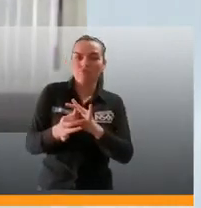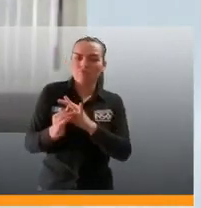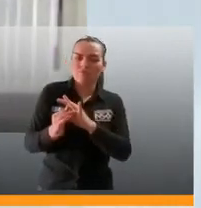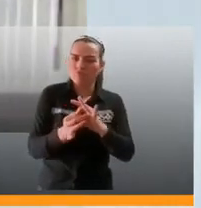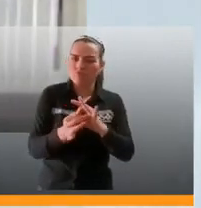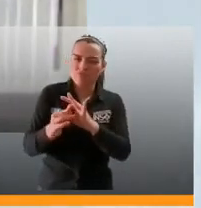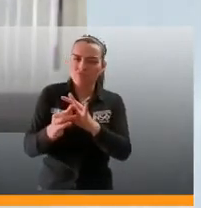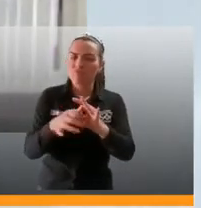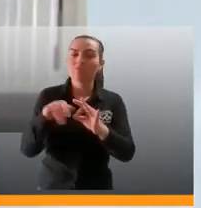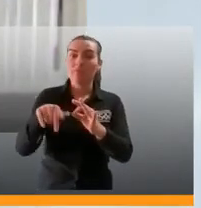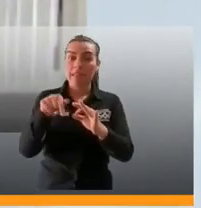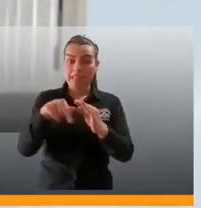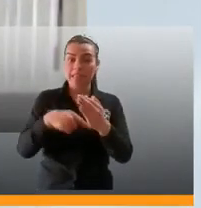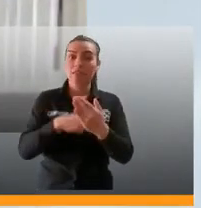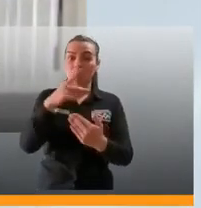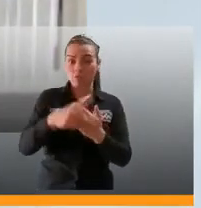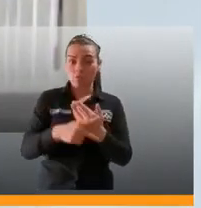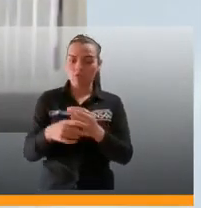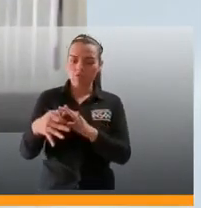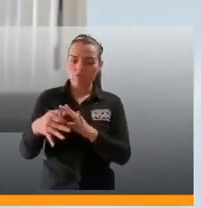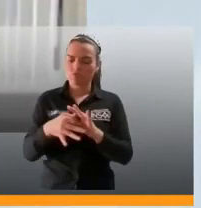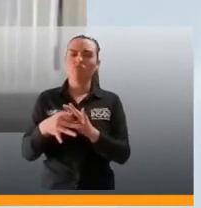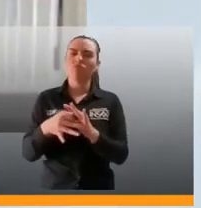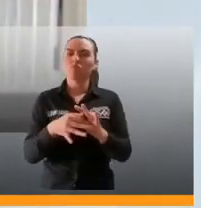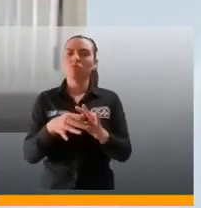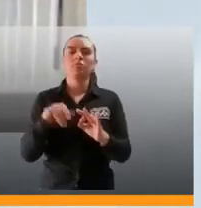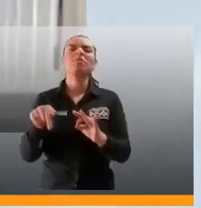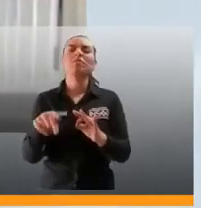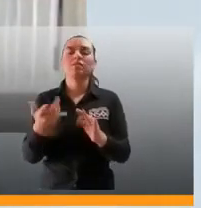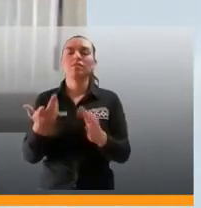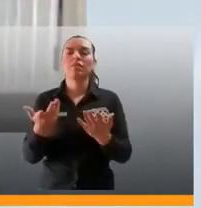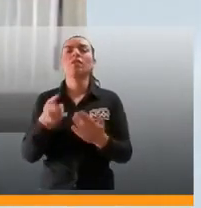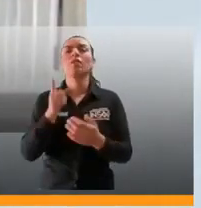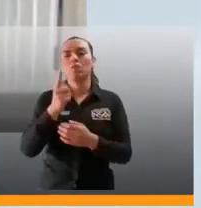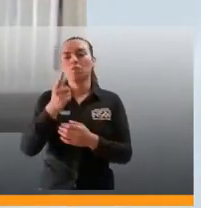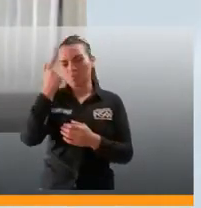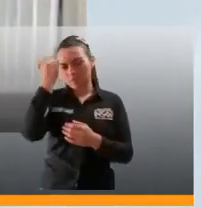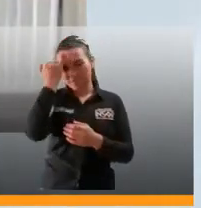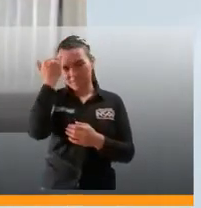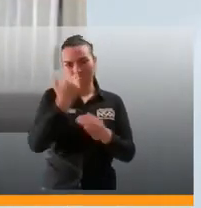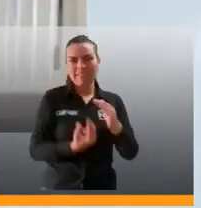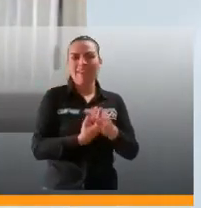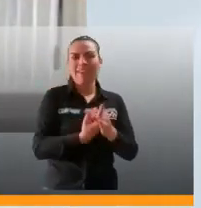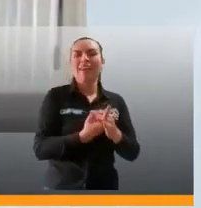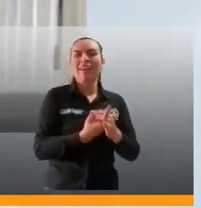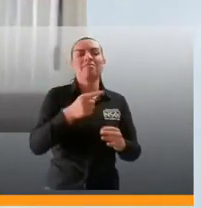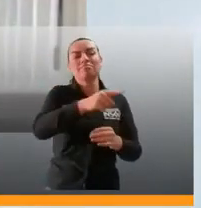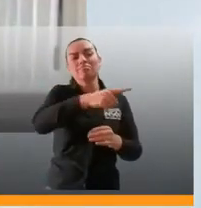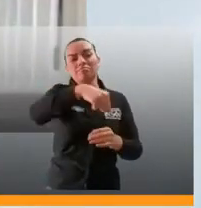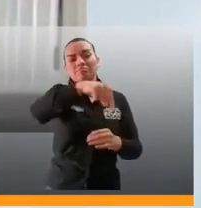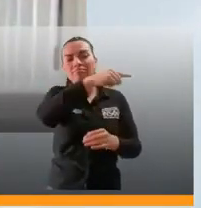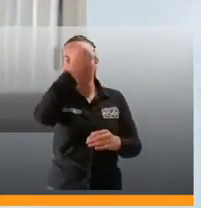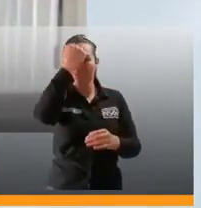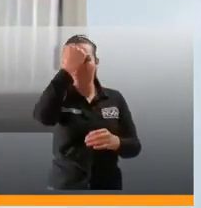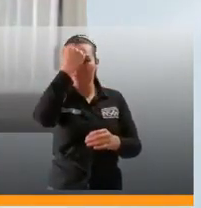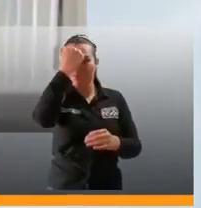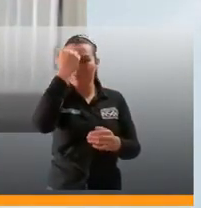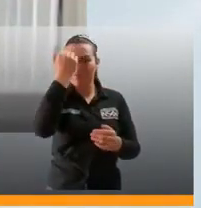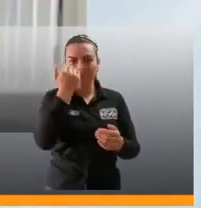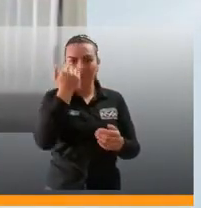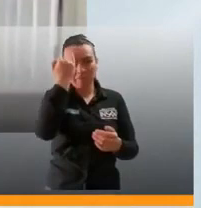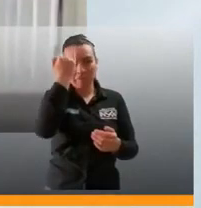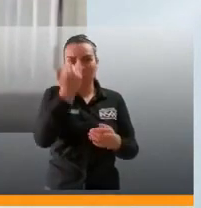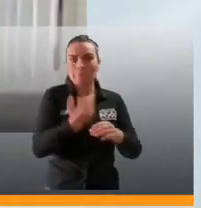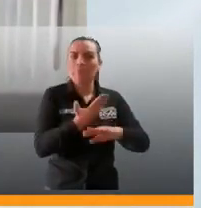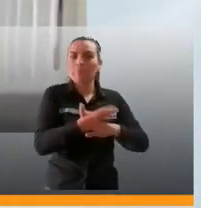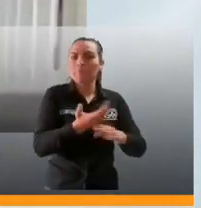proyectos conjuntos empezaron a generarse como alternativas que proponían los docentes y que terminaron